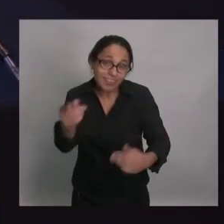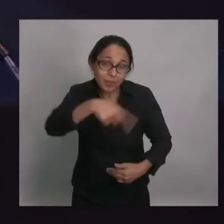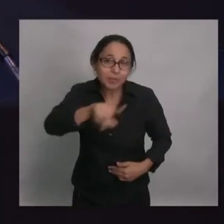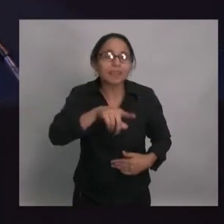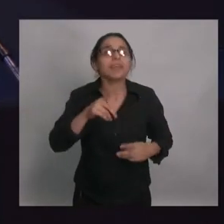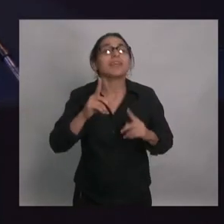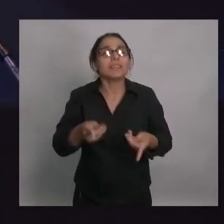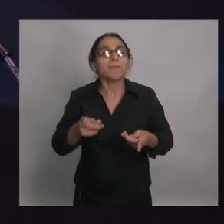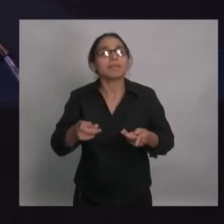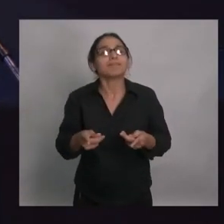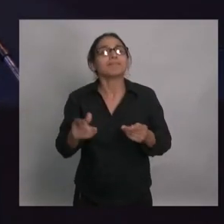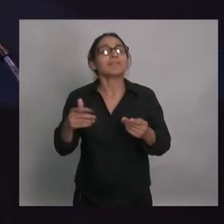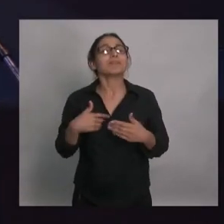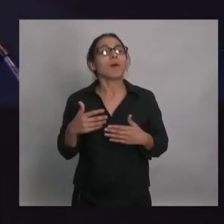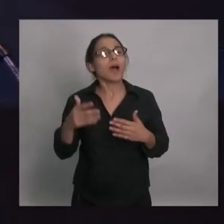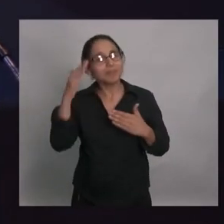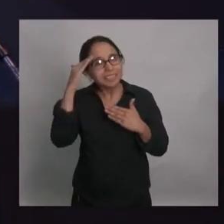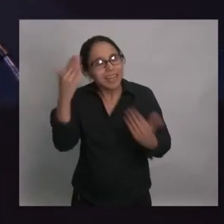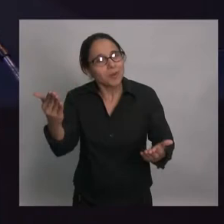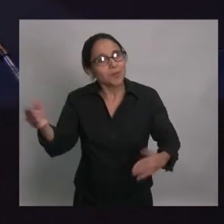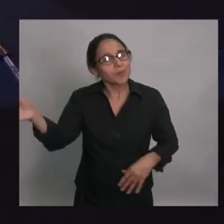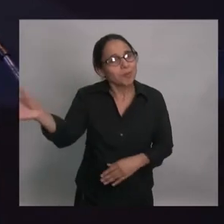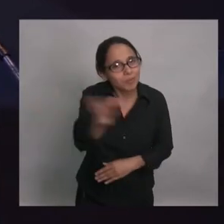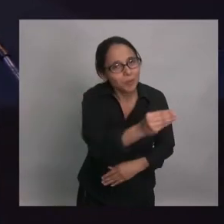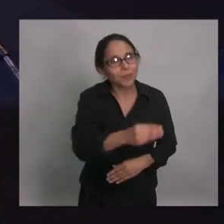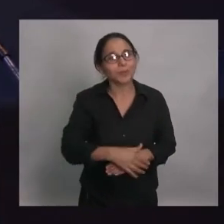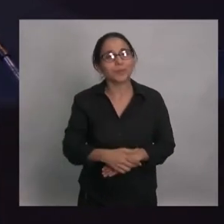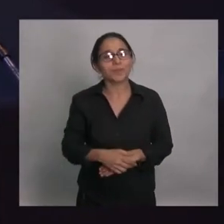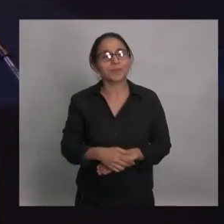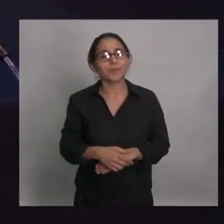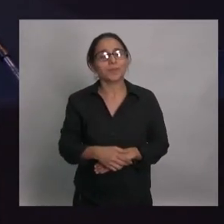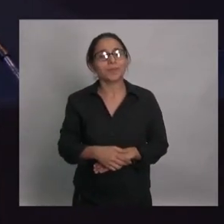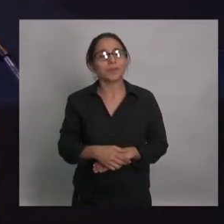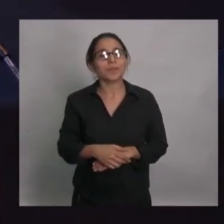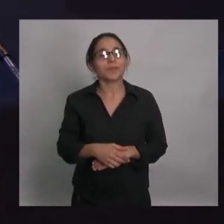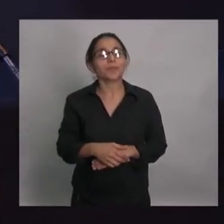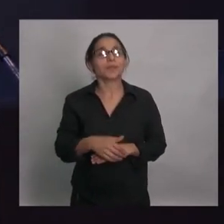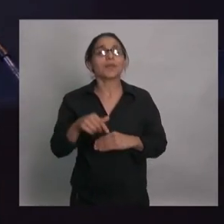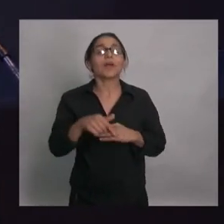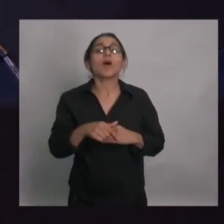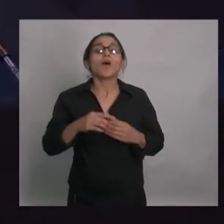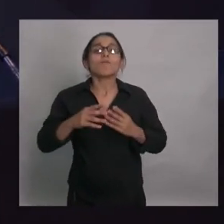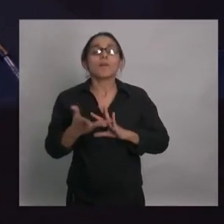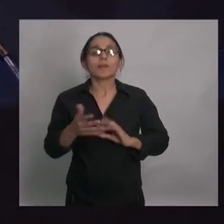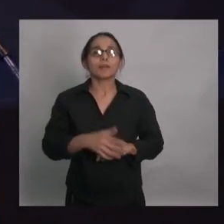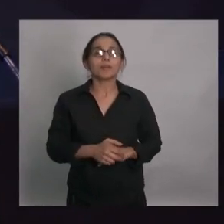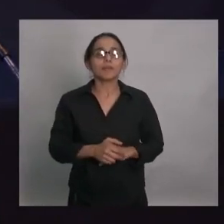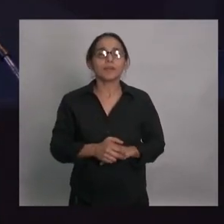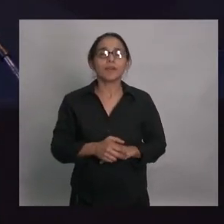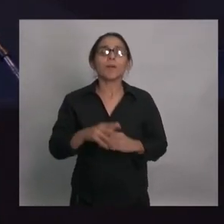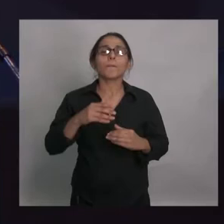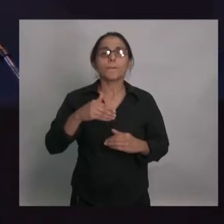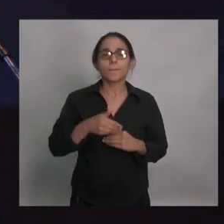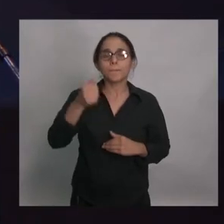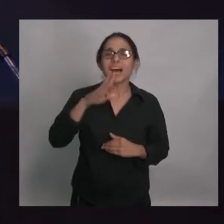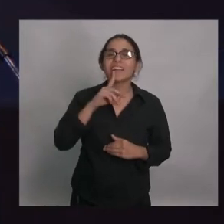caluroso saludo y fraternal los aportes de marta harnecker son parte del corazón de una concepción